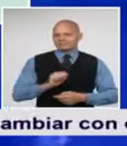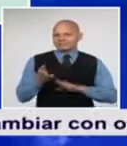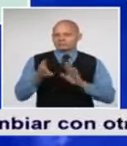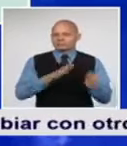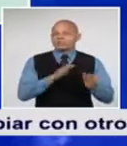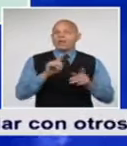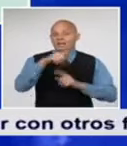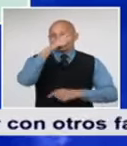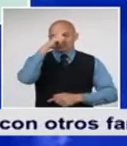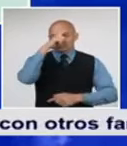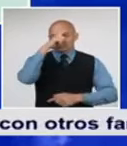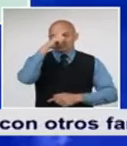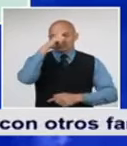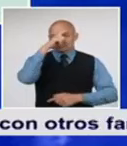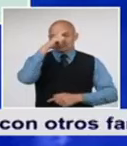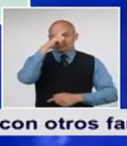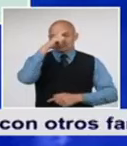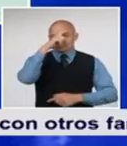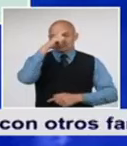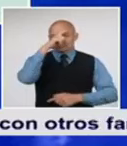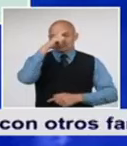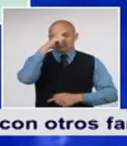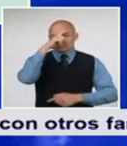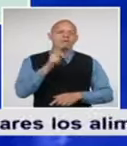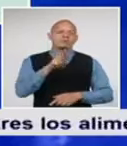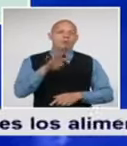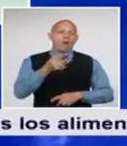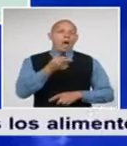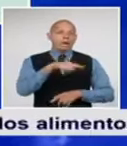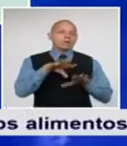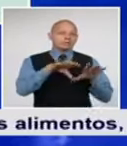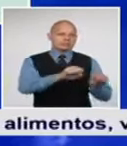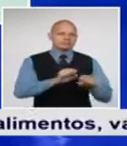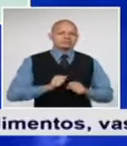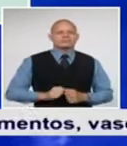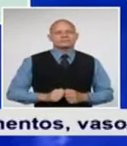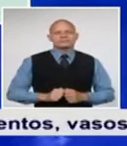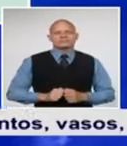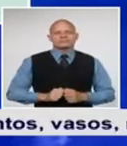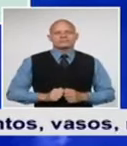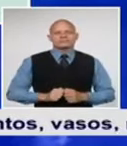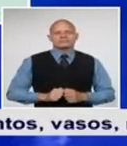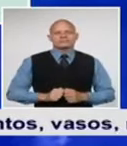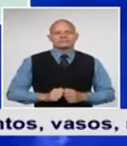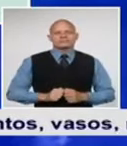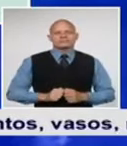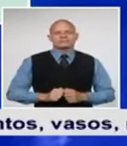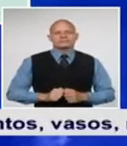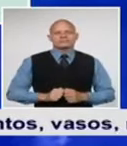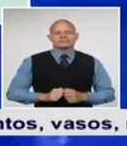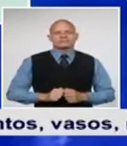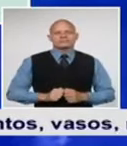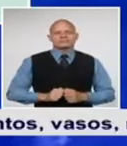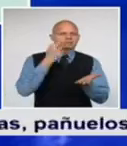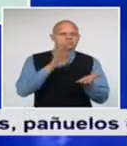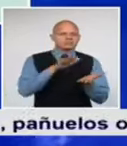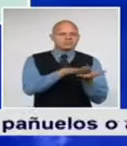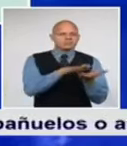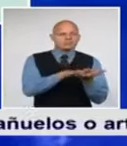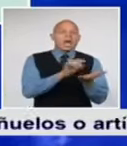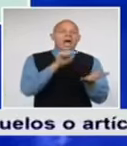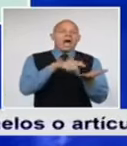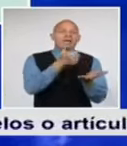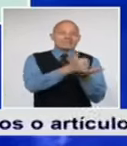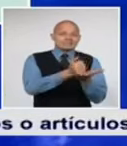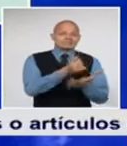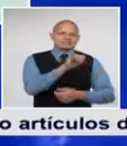anterior, estamos hablando de 24 en el día de ayer, 3 en Cabaiguán, que también anoche se analizaba